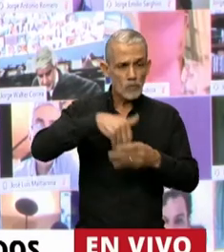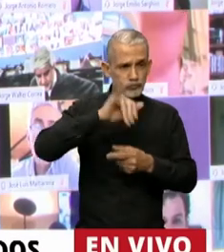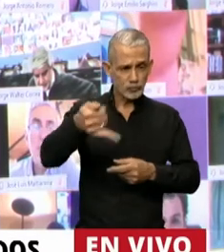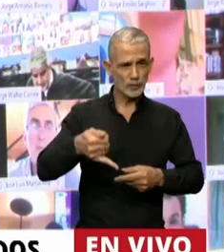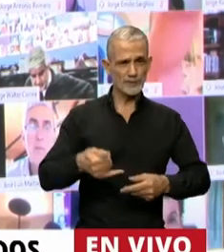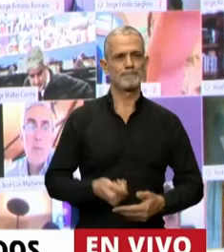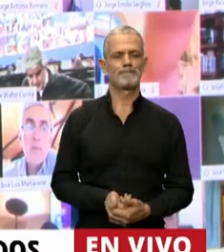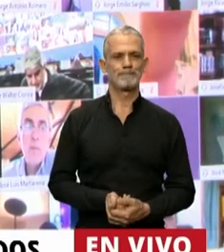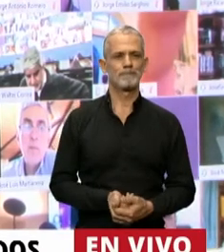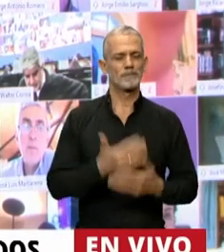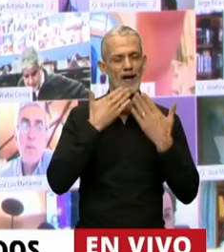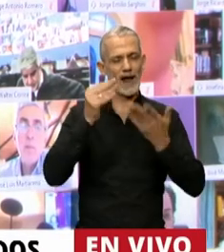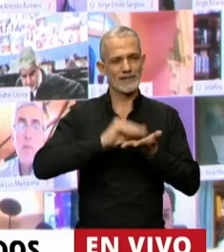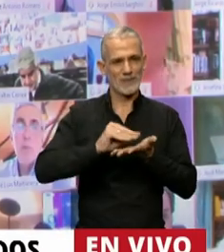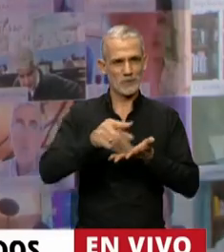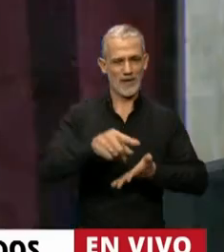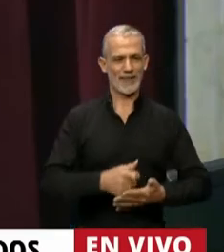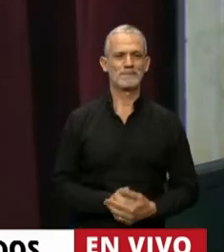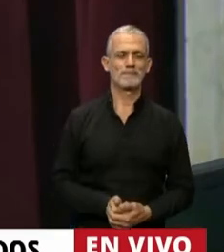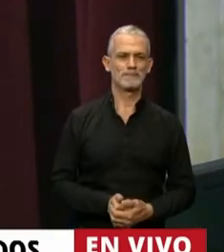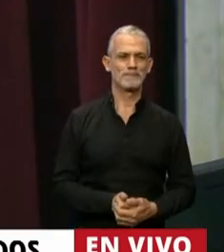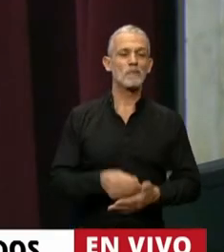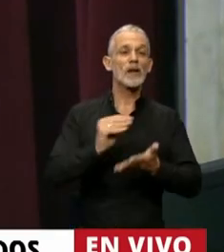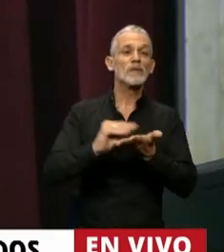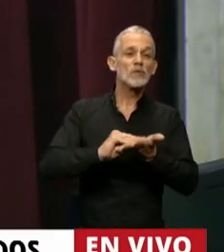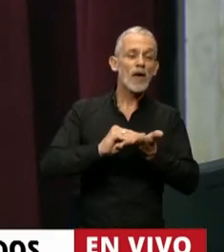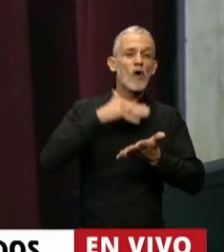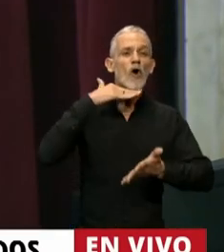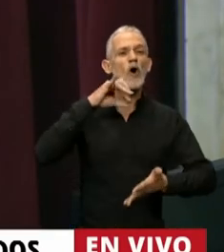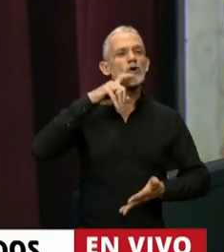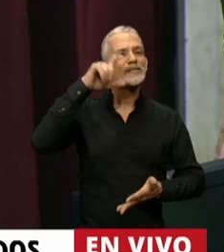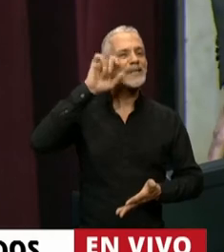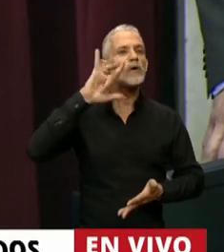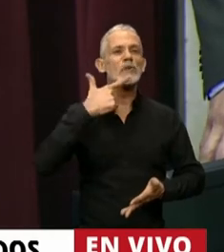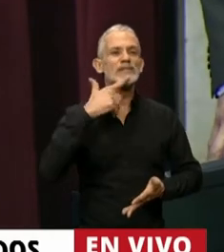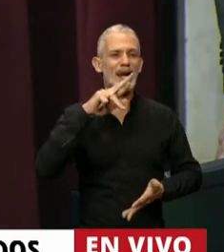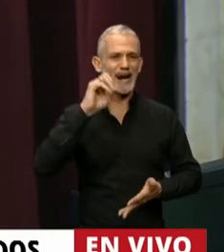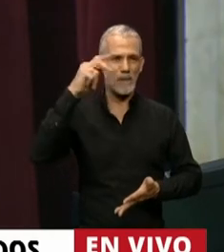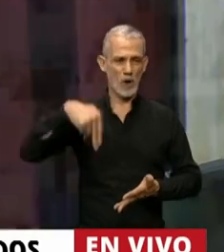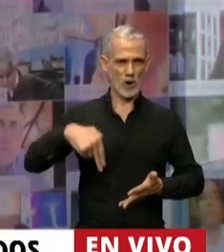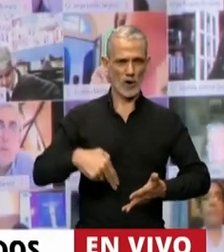Afirmativo, presidente. Gracias, diputada. Diputado José Luis Ramón.